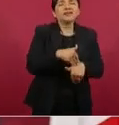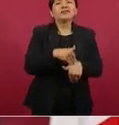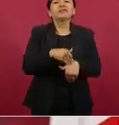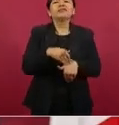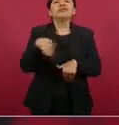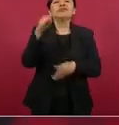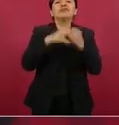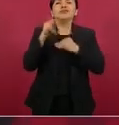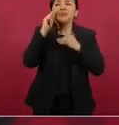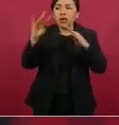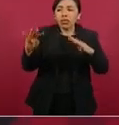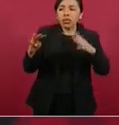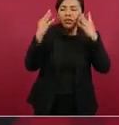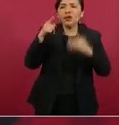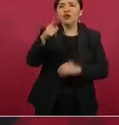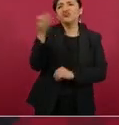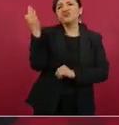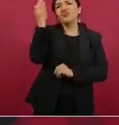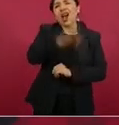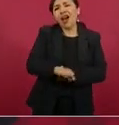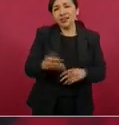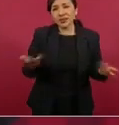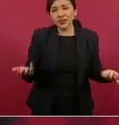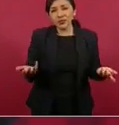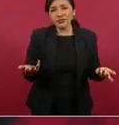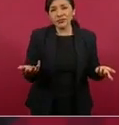como traidores